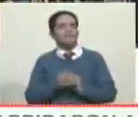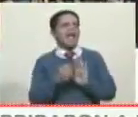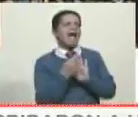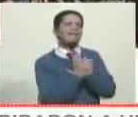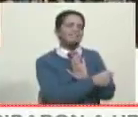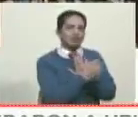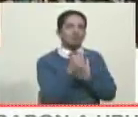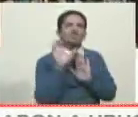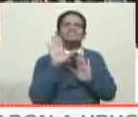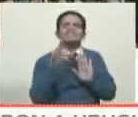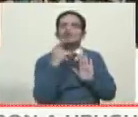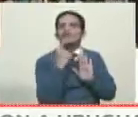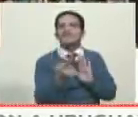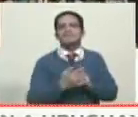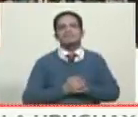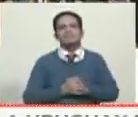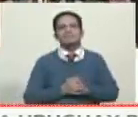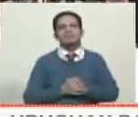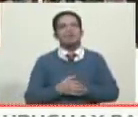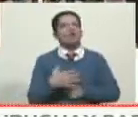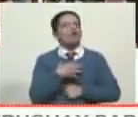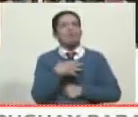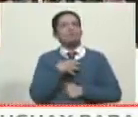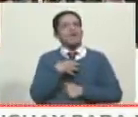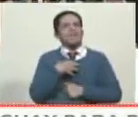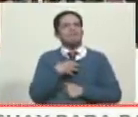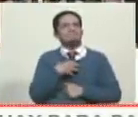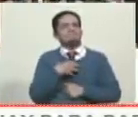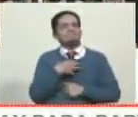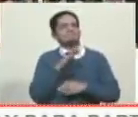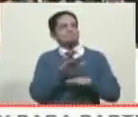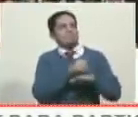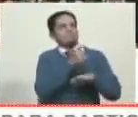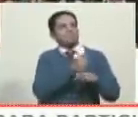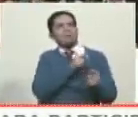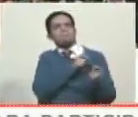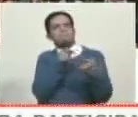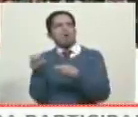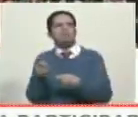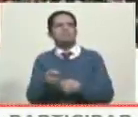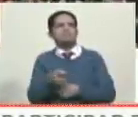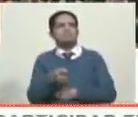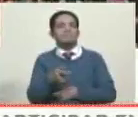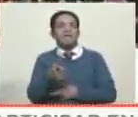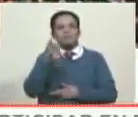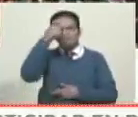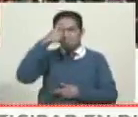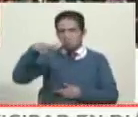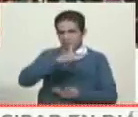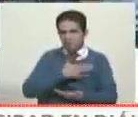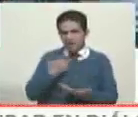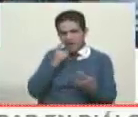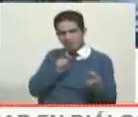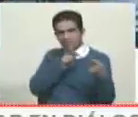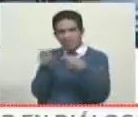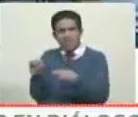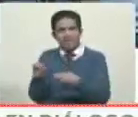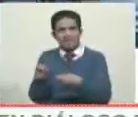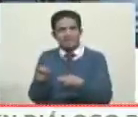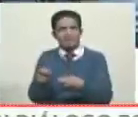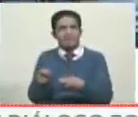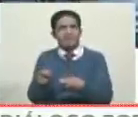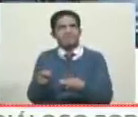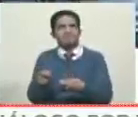constitución no se puede transferir y que el pueblo quisiera como entonces que el presidente